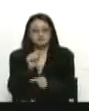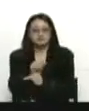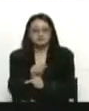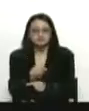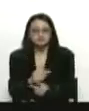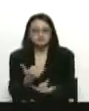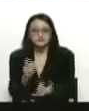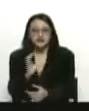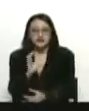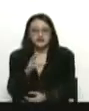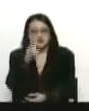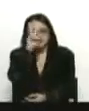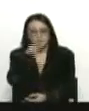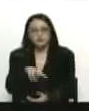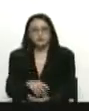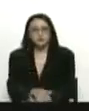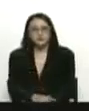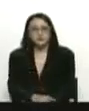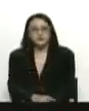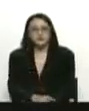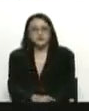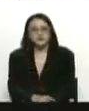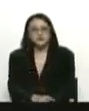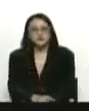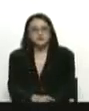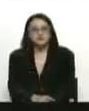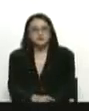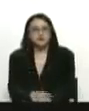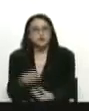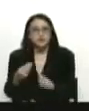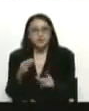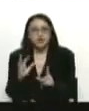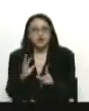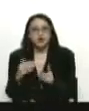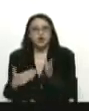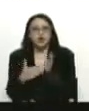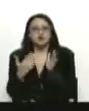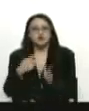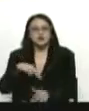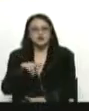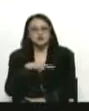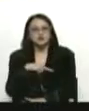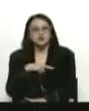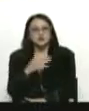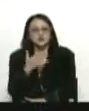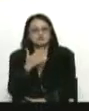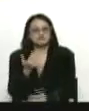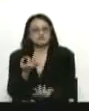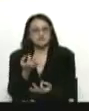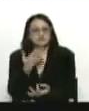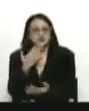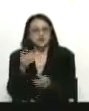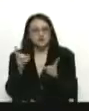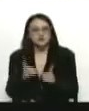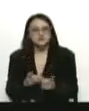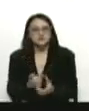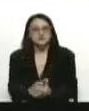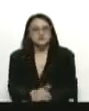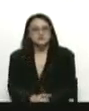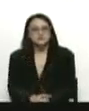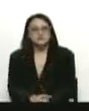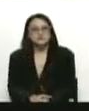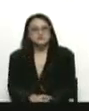Caracas, imbéciles, no han podido ni podrán con nosotros, imbéciles. Creo que fue la mejor decisión. Y